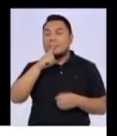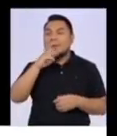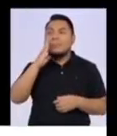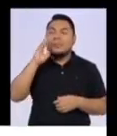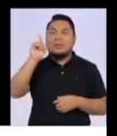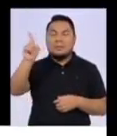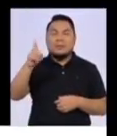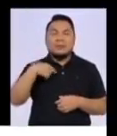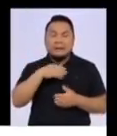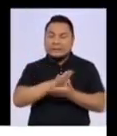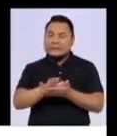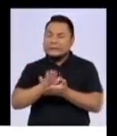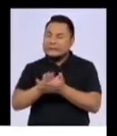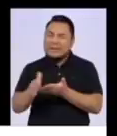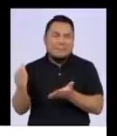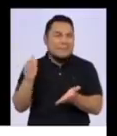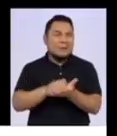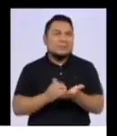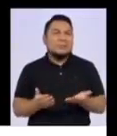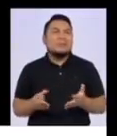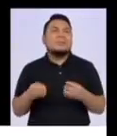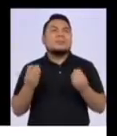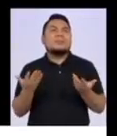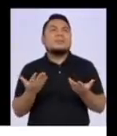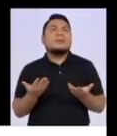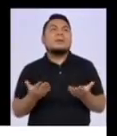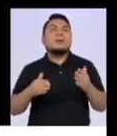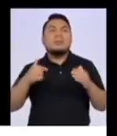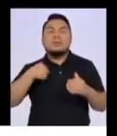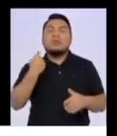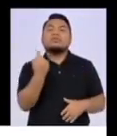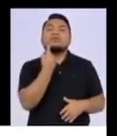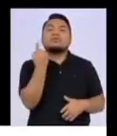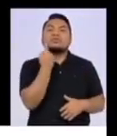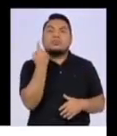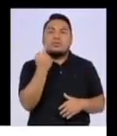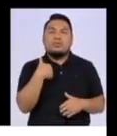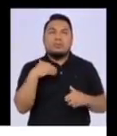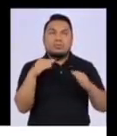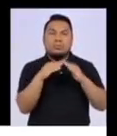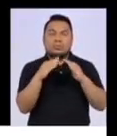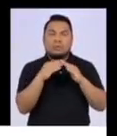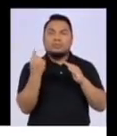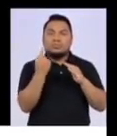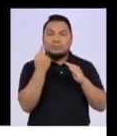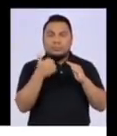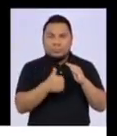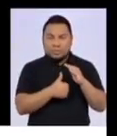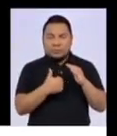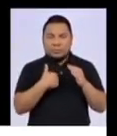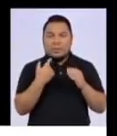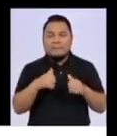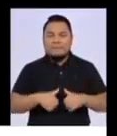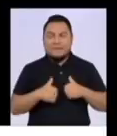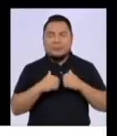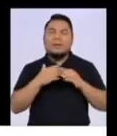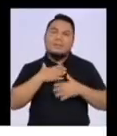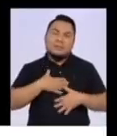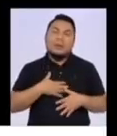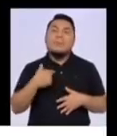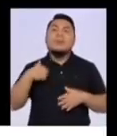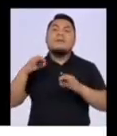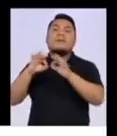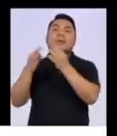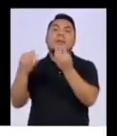todavía. He tenido suerte porque, bueno, a pesar de estar solo, mi familia en provincia, soy de provincia, varios amigos, vecinos, gente